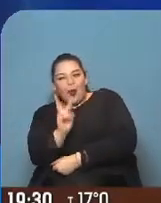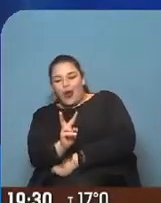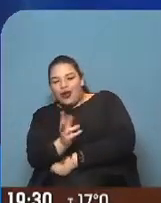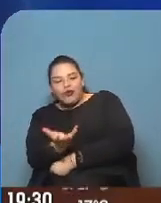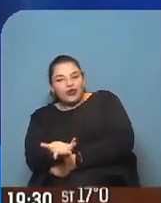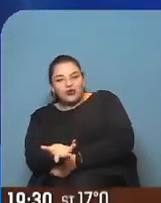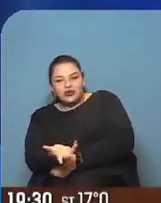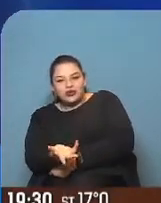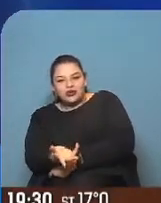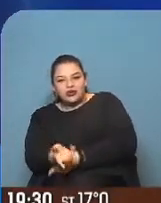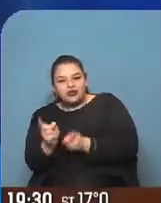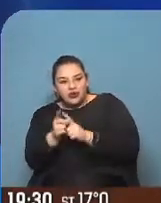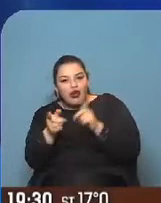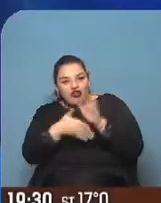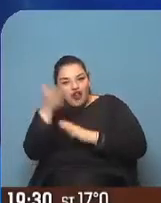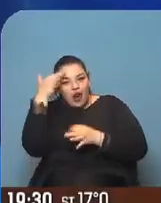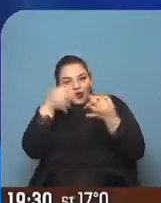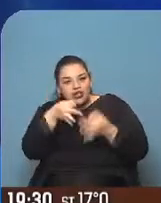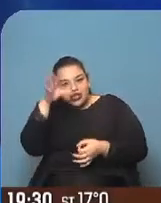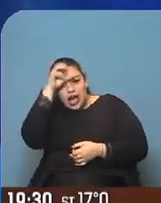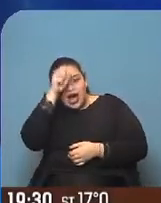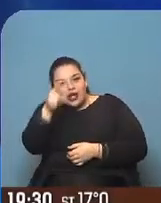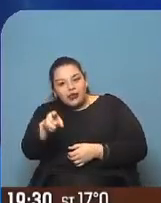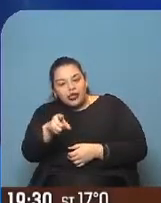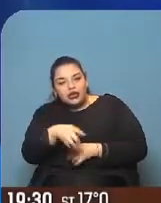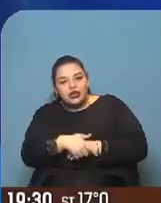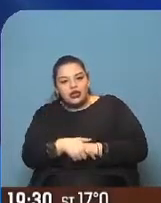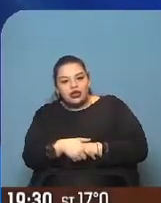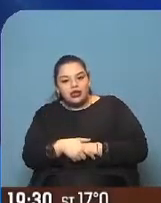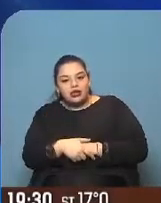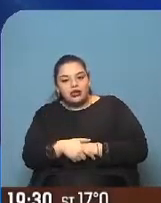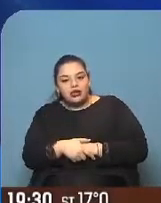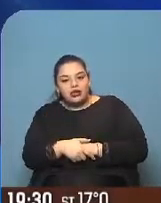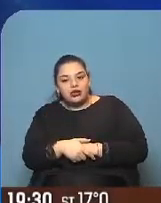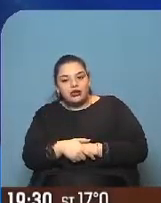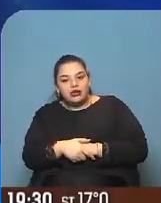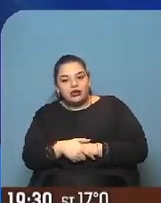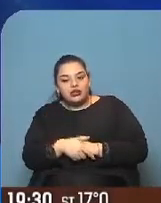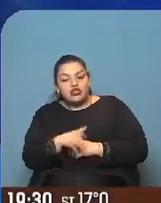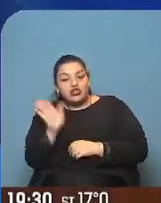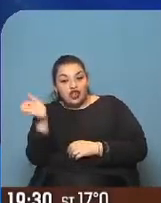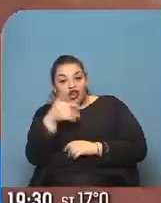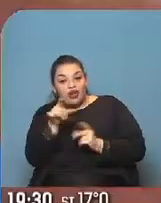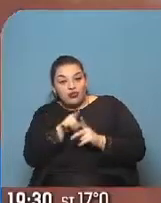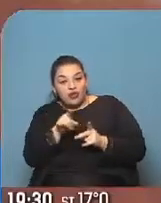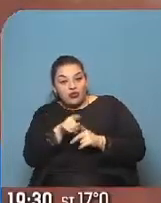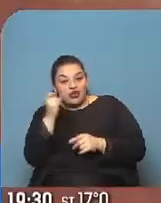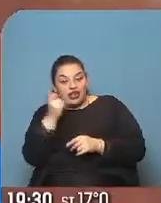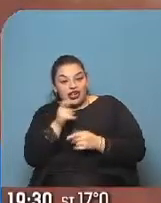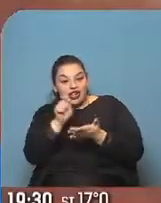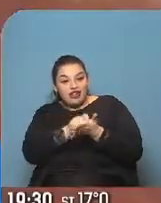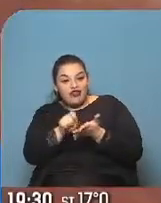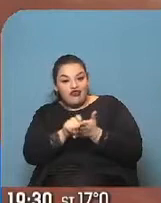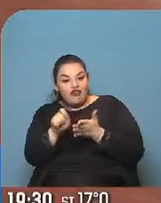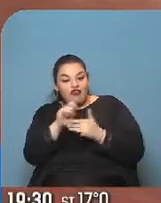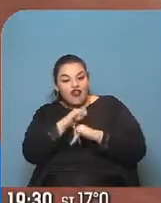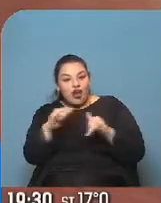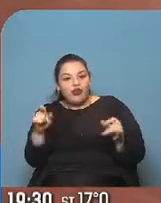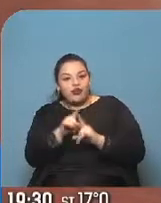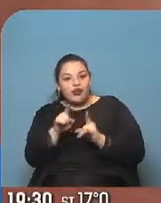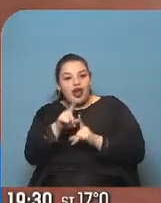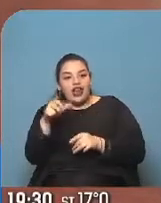que lleva la justicia y se arrepiente están creo que casi todos en un viejo informe del ari-coalición cívica